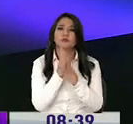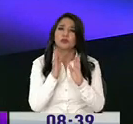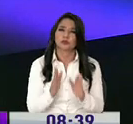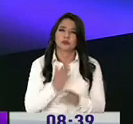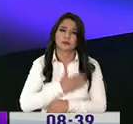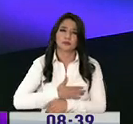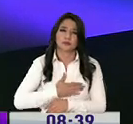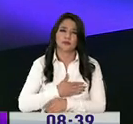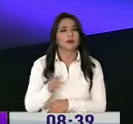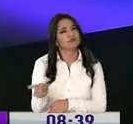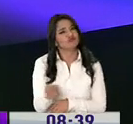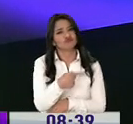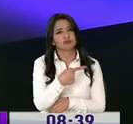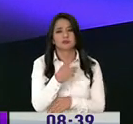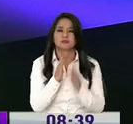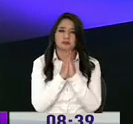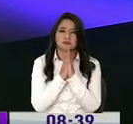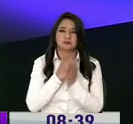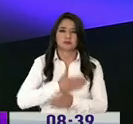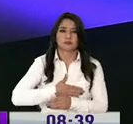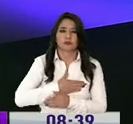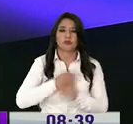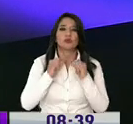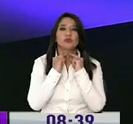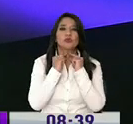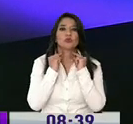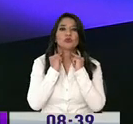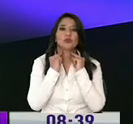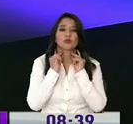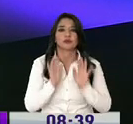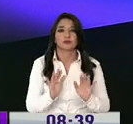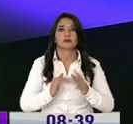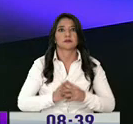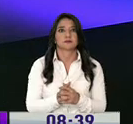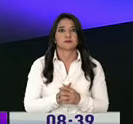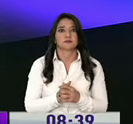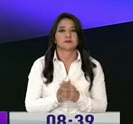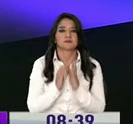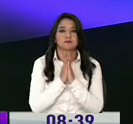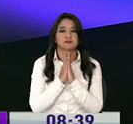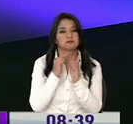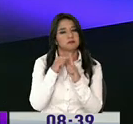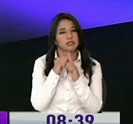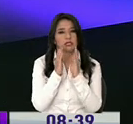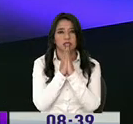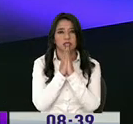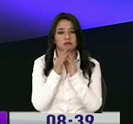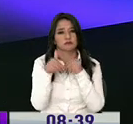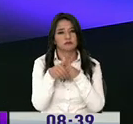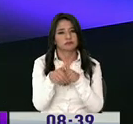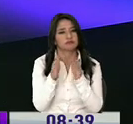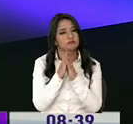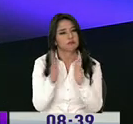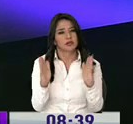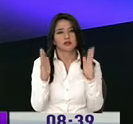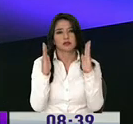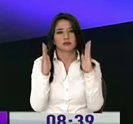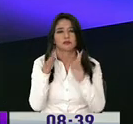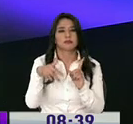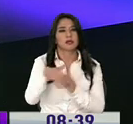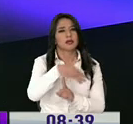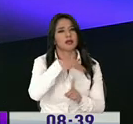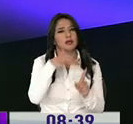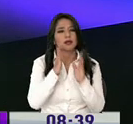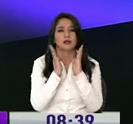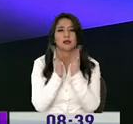favor, de hablando, si es tan amable, con el cura párroco del sector, a dar una misita, procesión de honras, a que hagan caso a los parques.